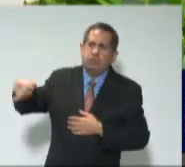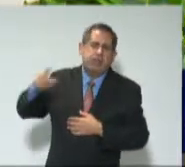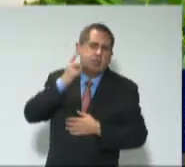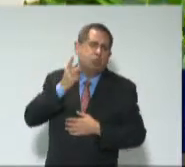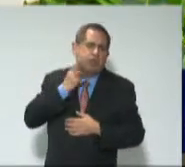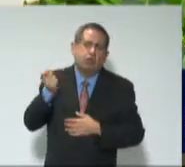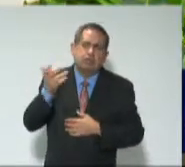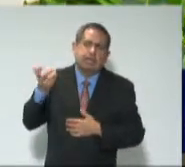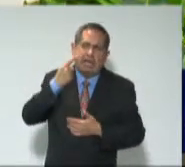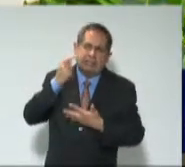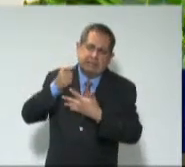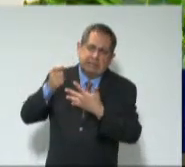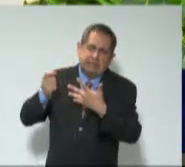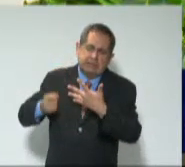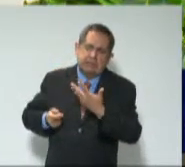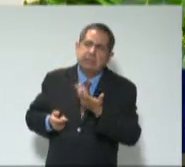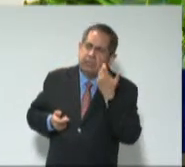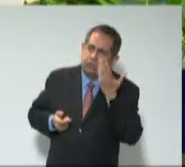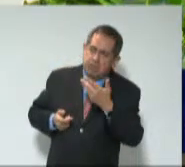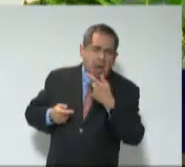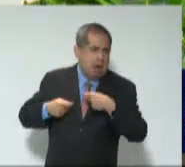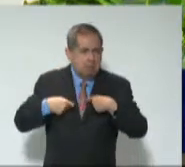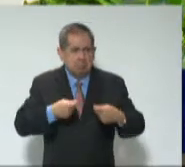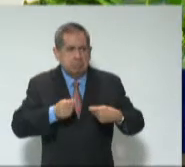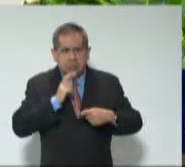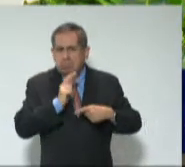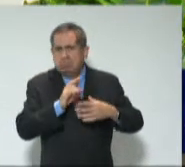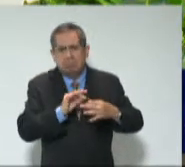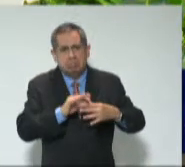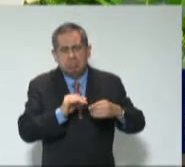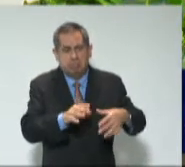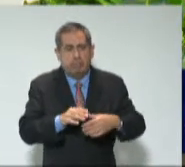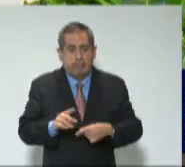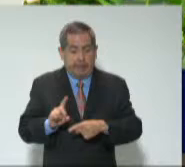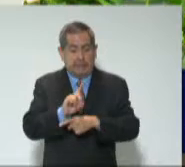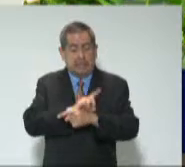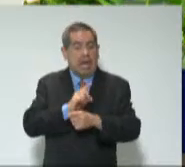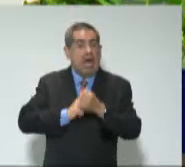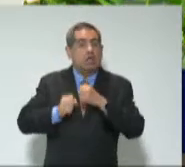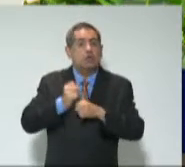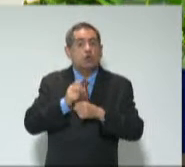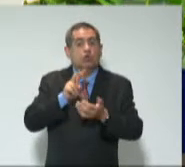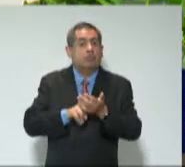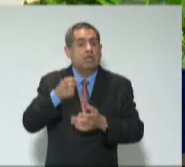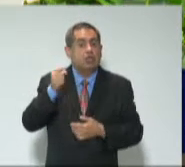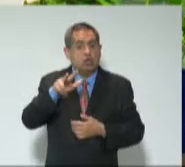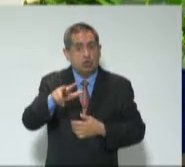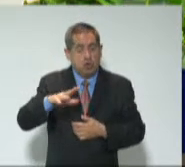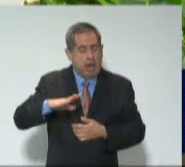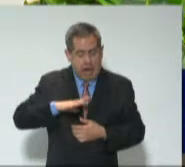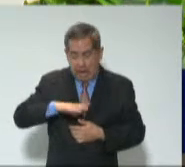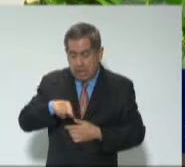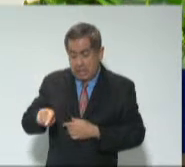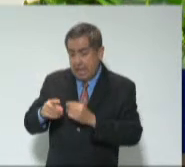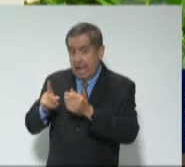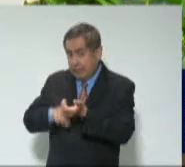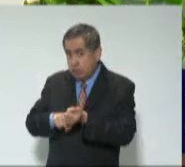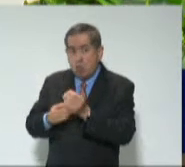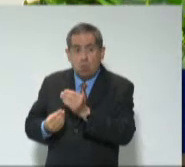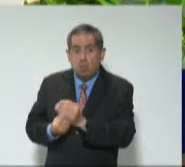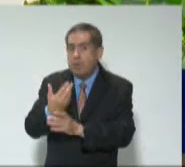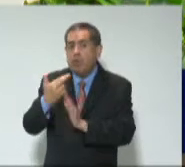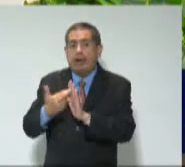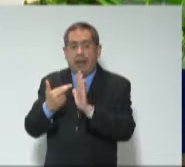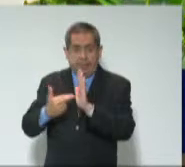de las y los legisladores desde 2018 la cámara de diputados cuenta con un nuevo reglamento de